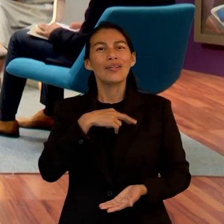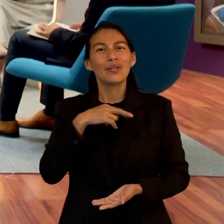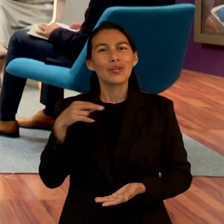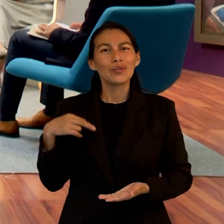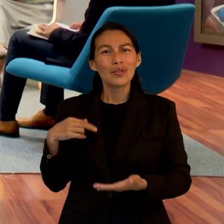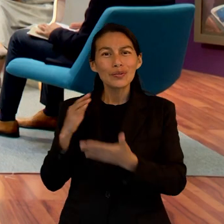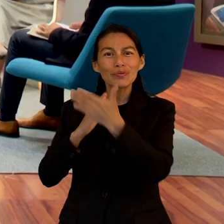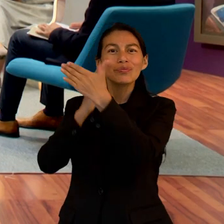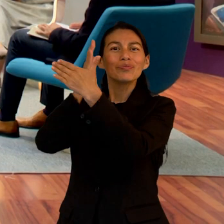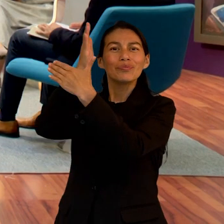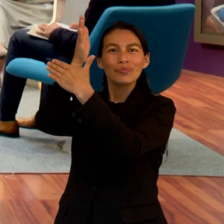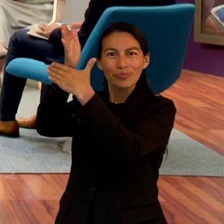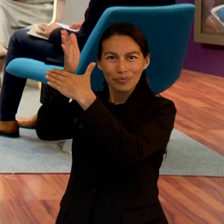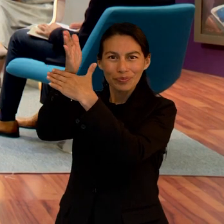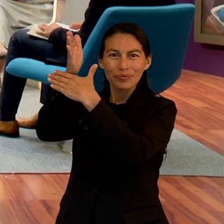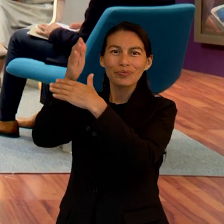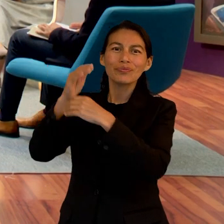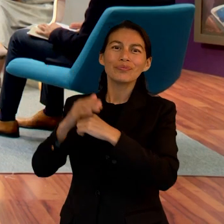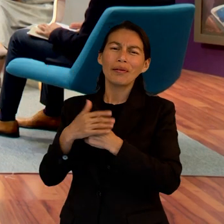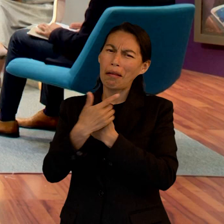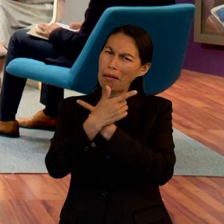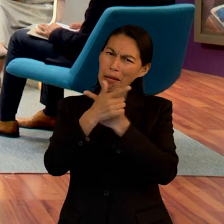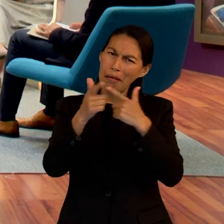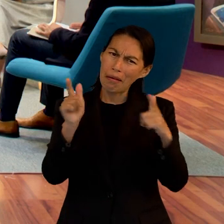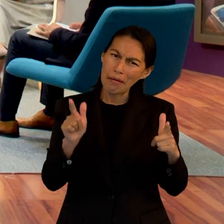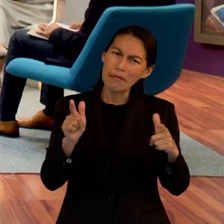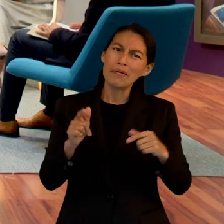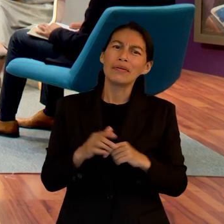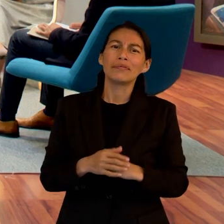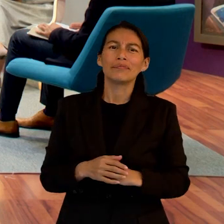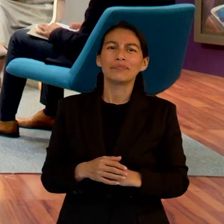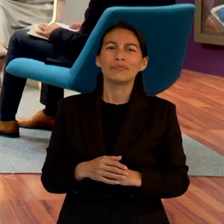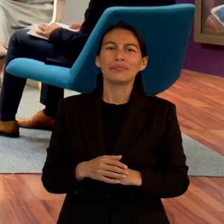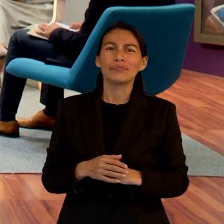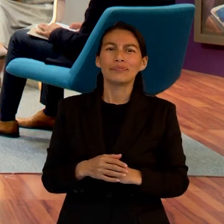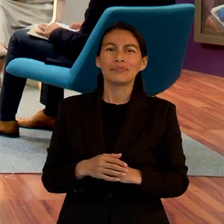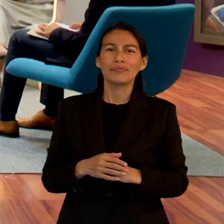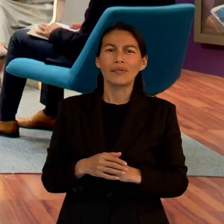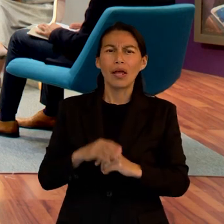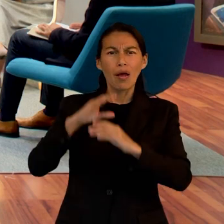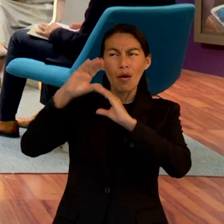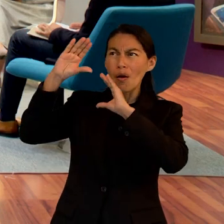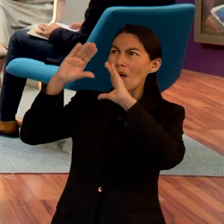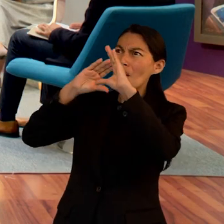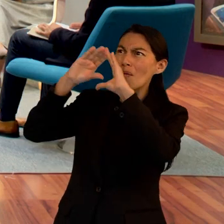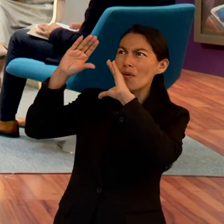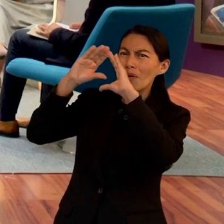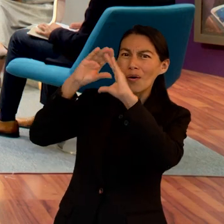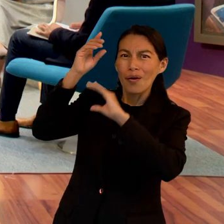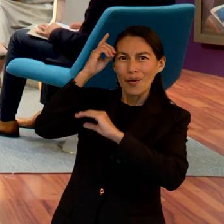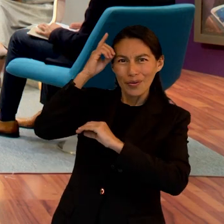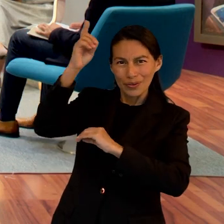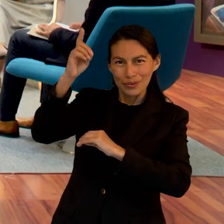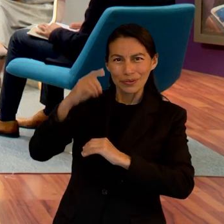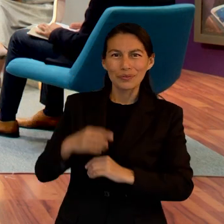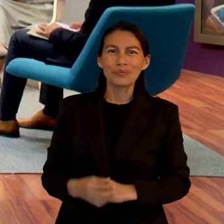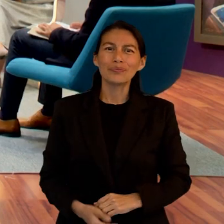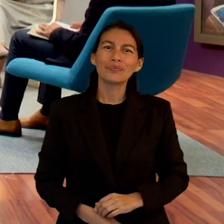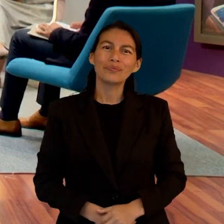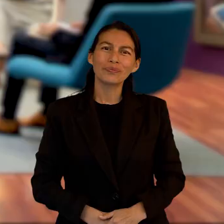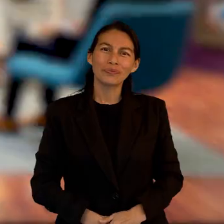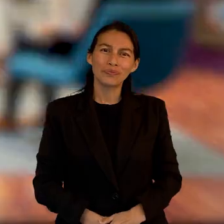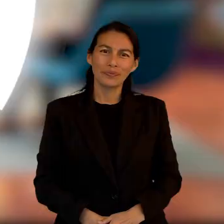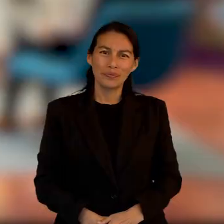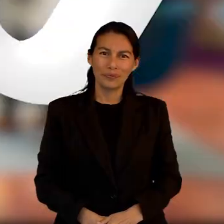nosotros podemos tener acceso para entonces yermos y llegaremos a tener esta comunión con